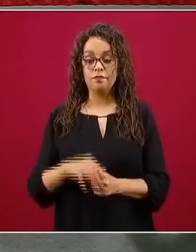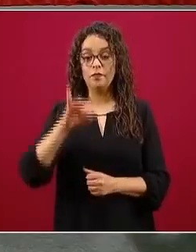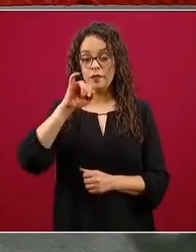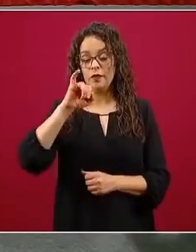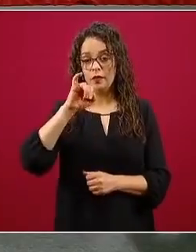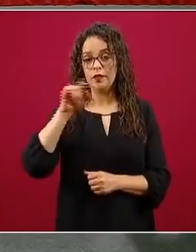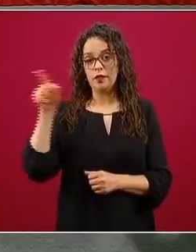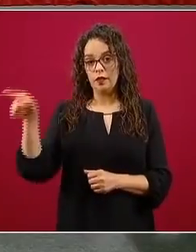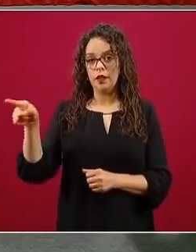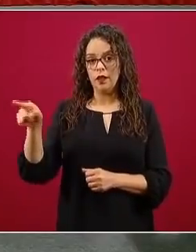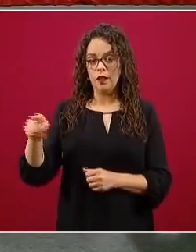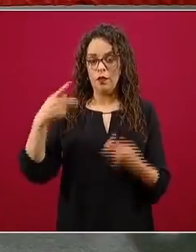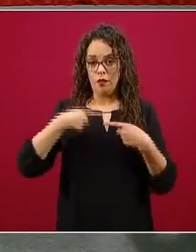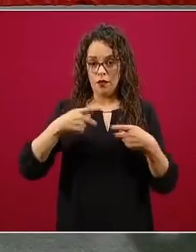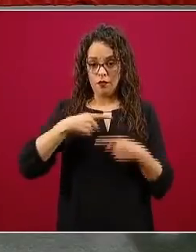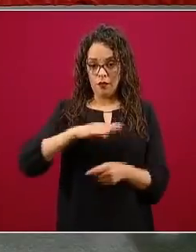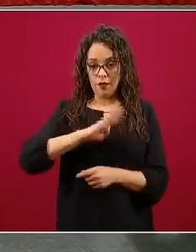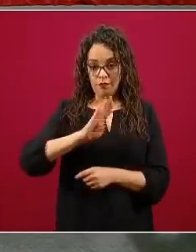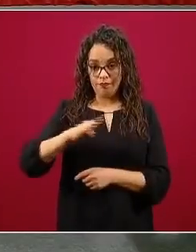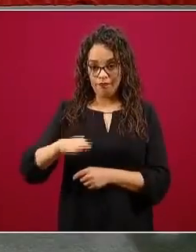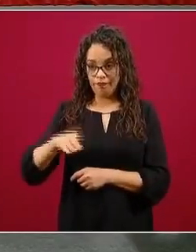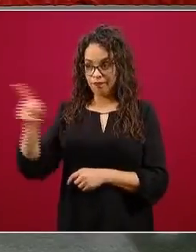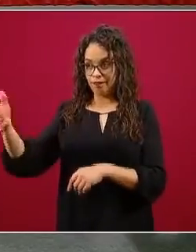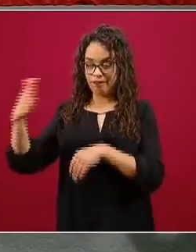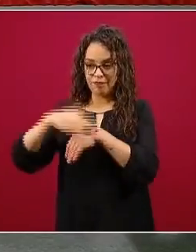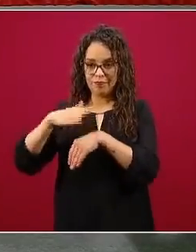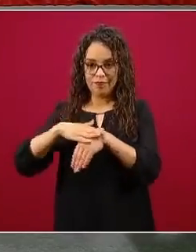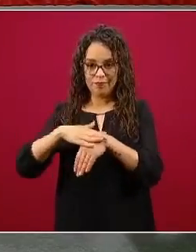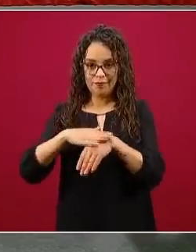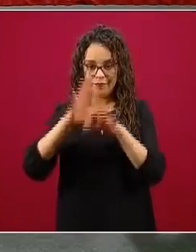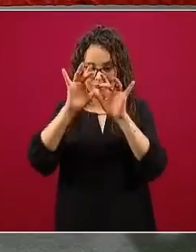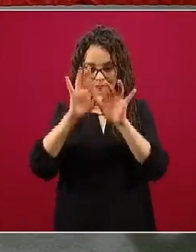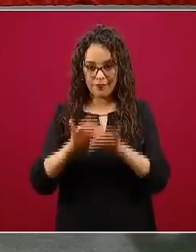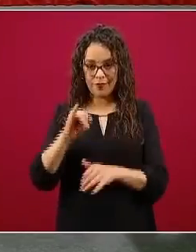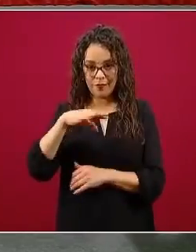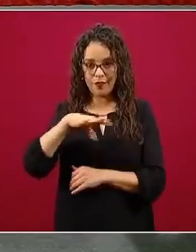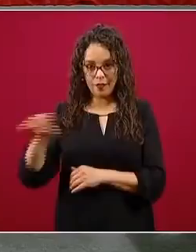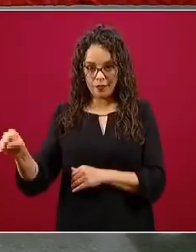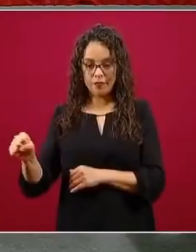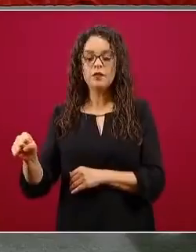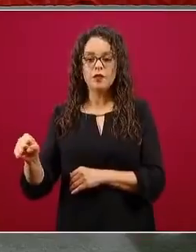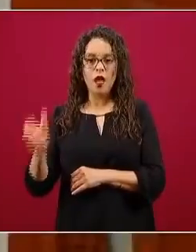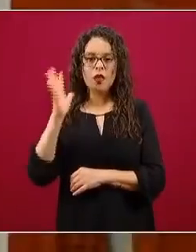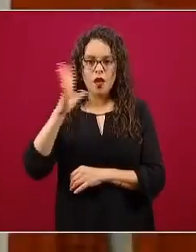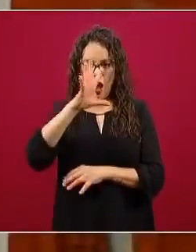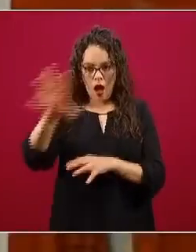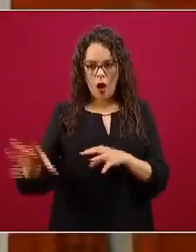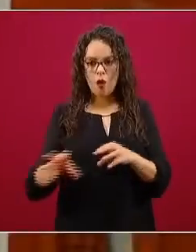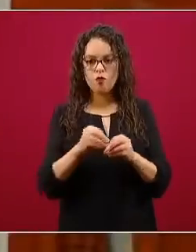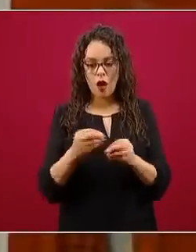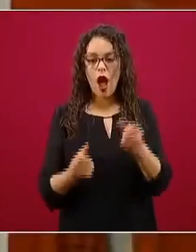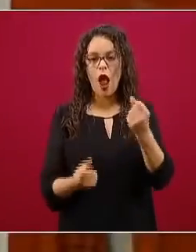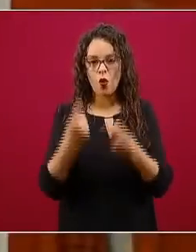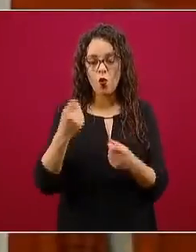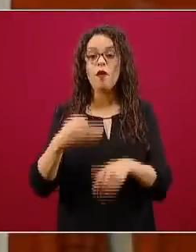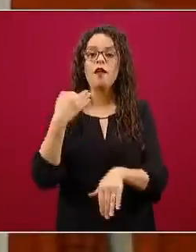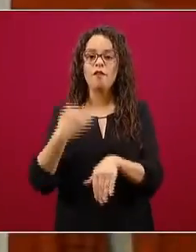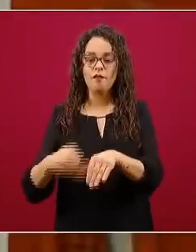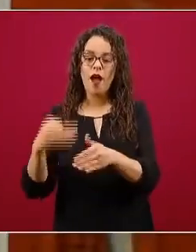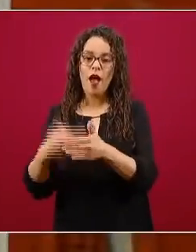se incorporarán algunas adicionales en los siguientes días. Es por eso que queríamos anunciarlo, que se